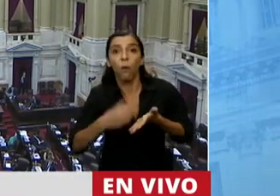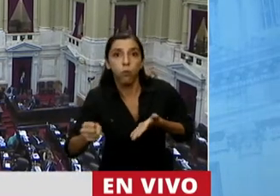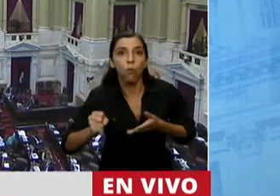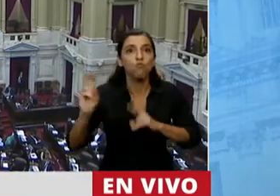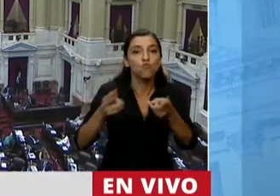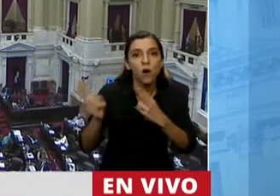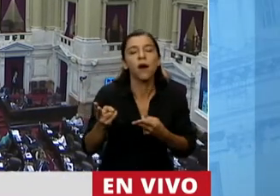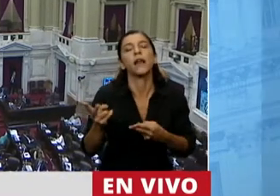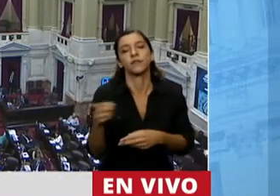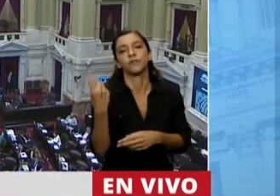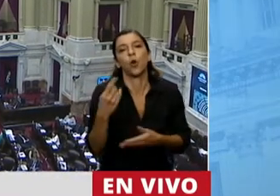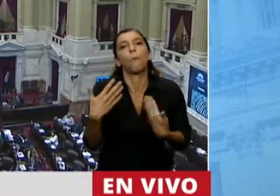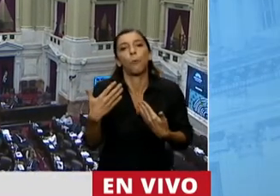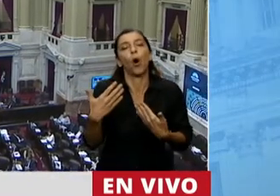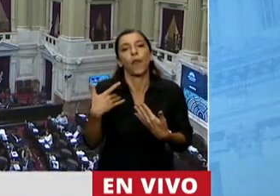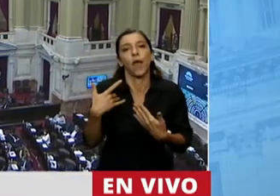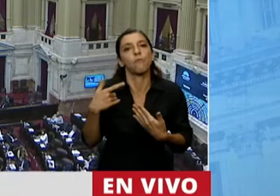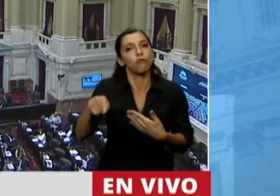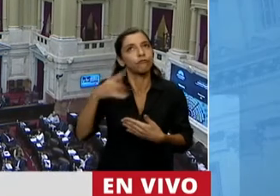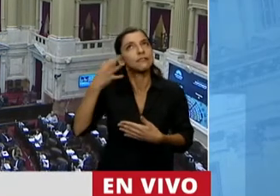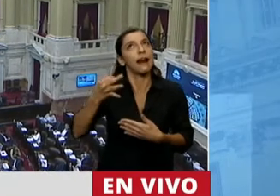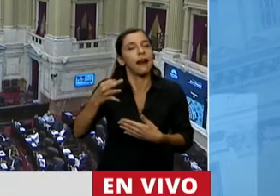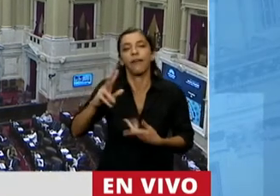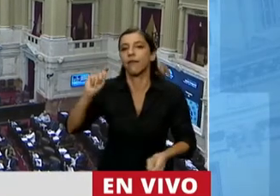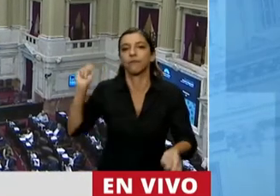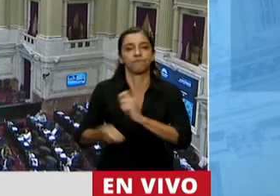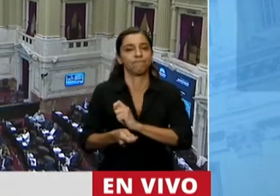tiene que interpelar para cambiar esta realidad.